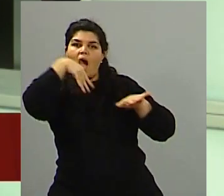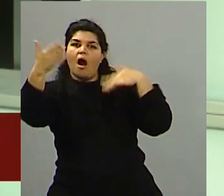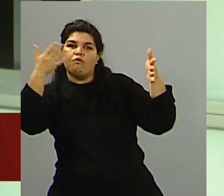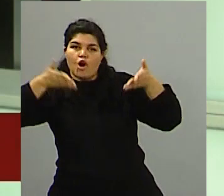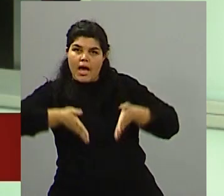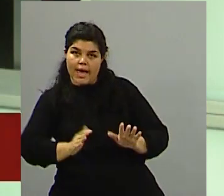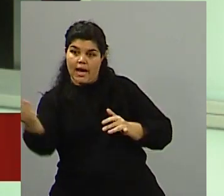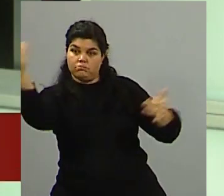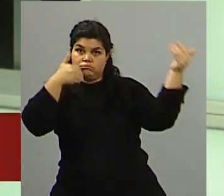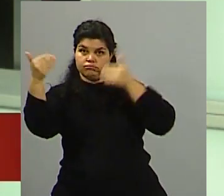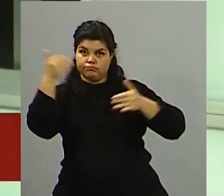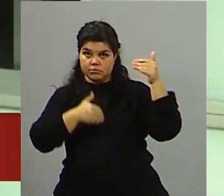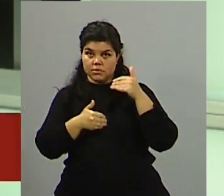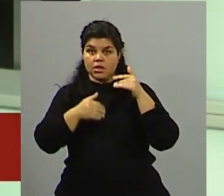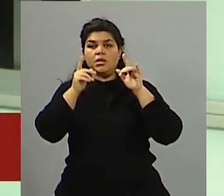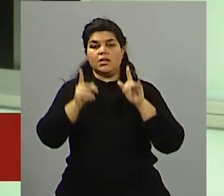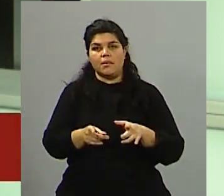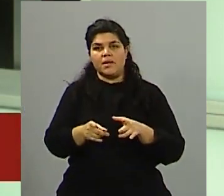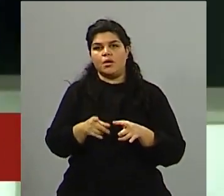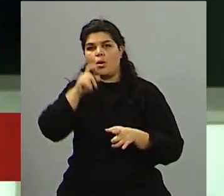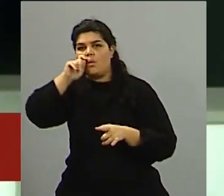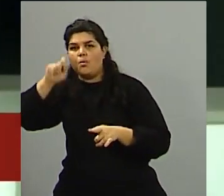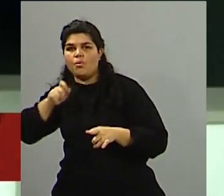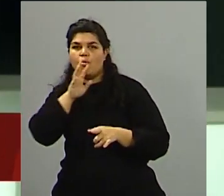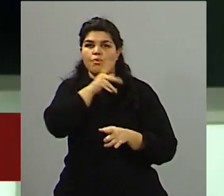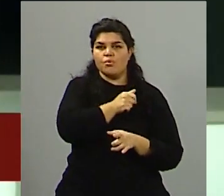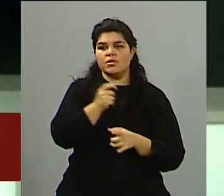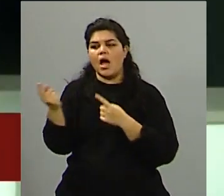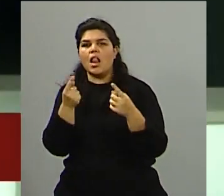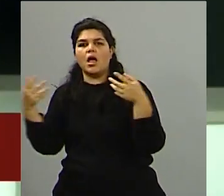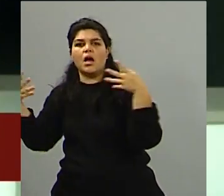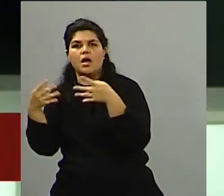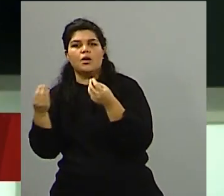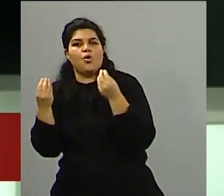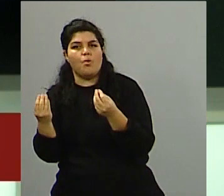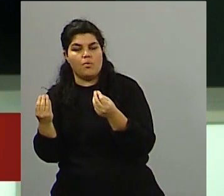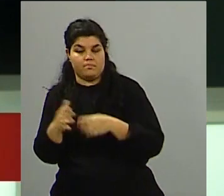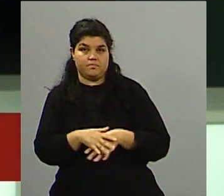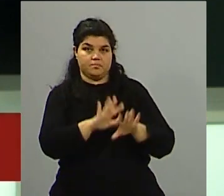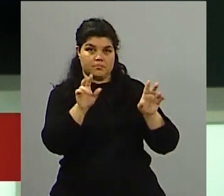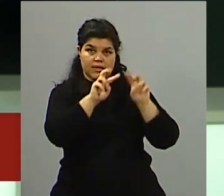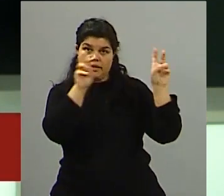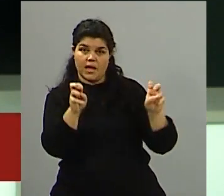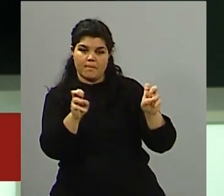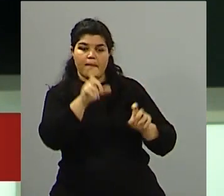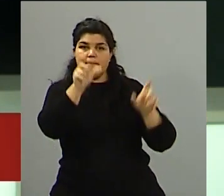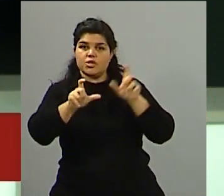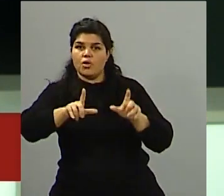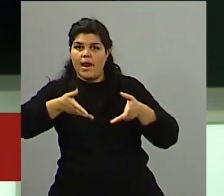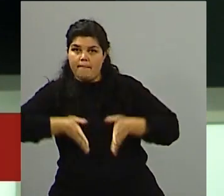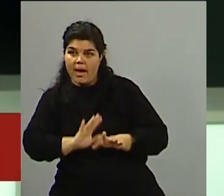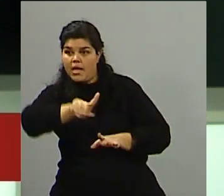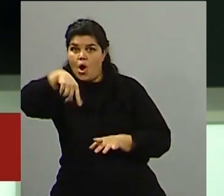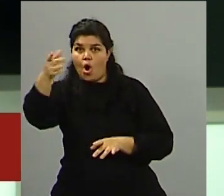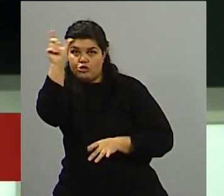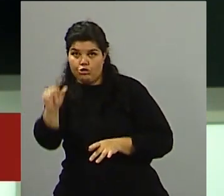a la postura de la guerra entre Rusia y Ucrania. Bien, con respecto a los inmigrantes, indefectiblemente la Unión Europea, vamos a